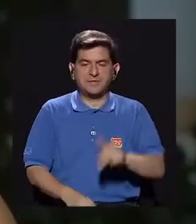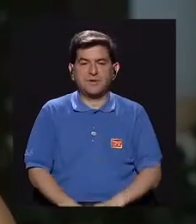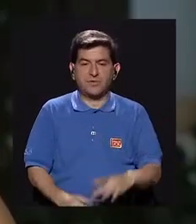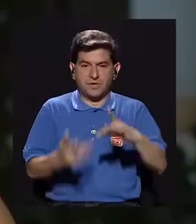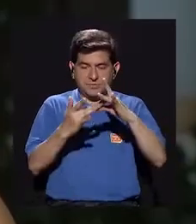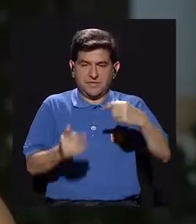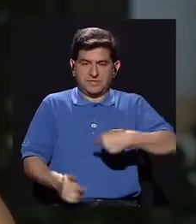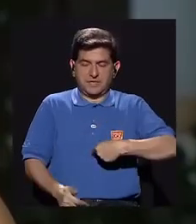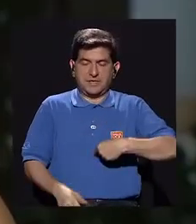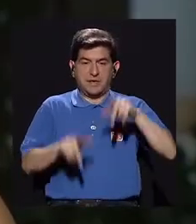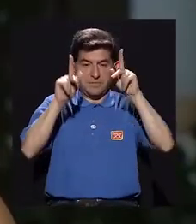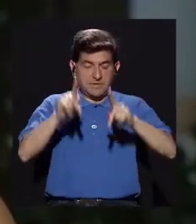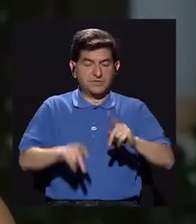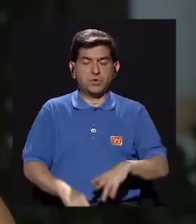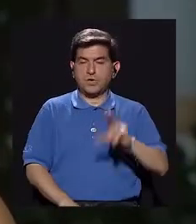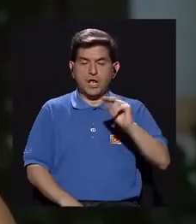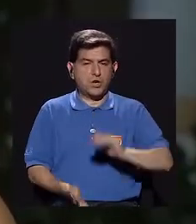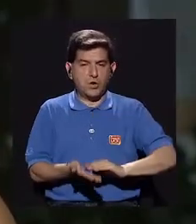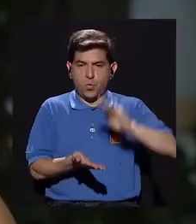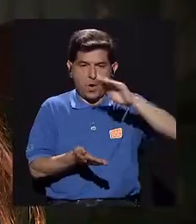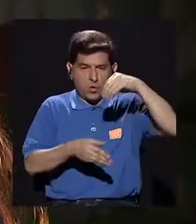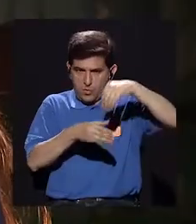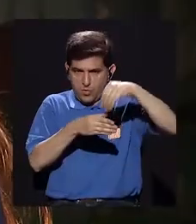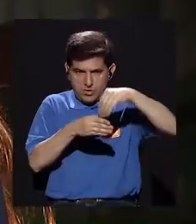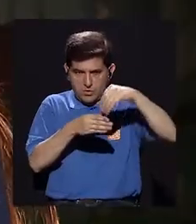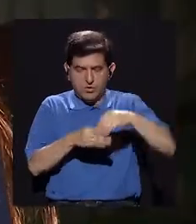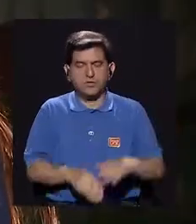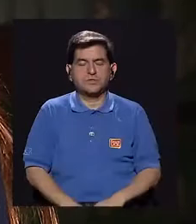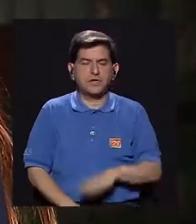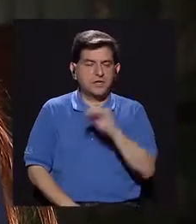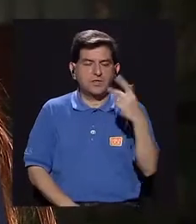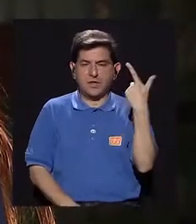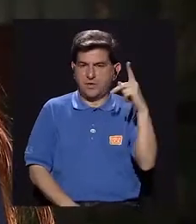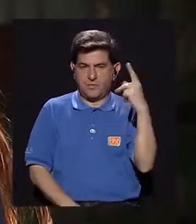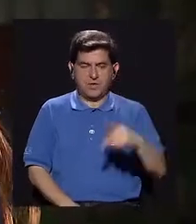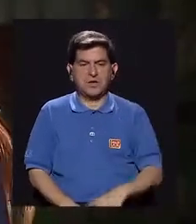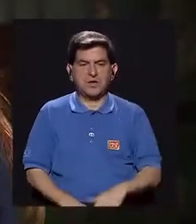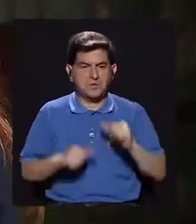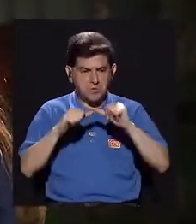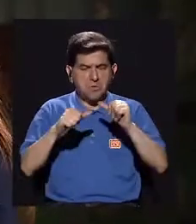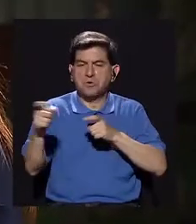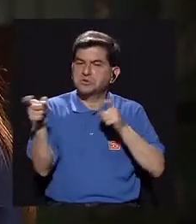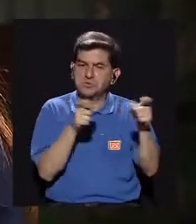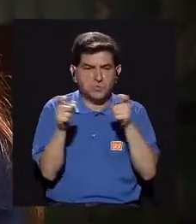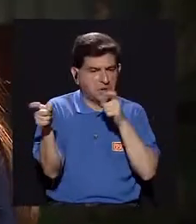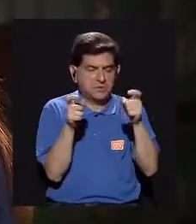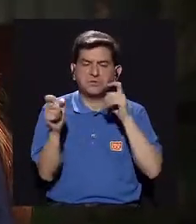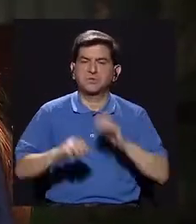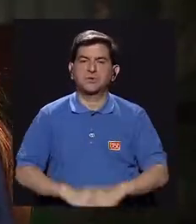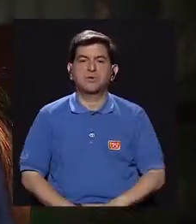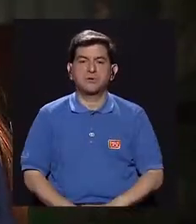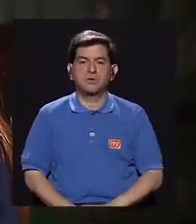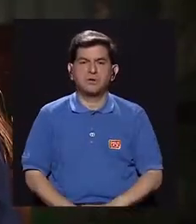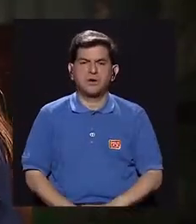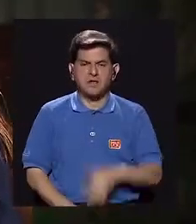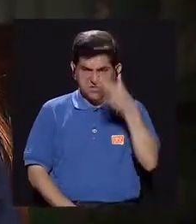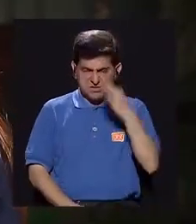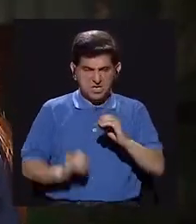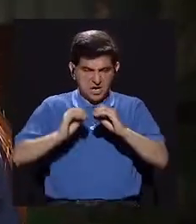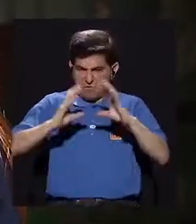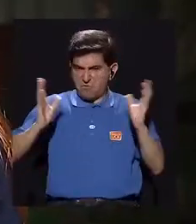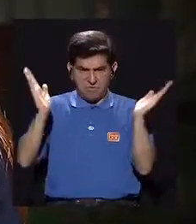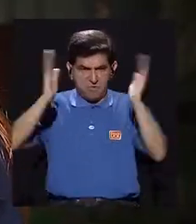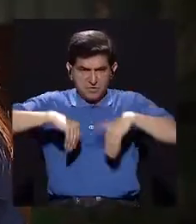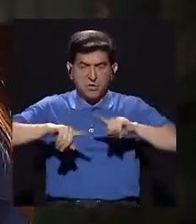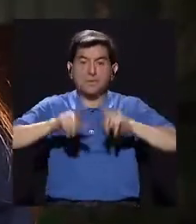este paciente no tiene aumento de las transaminasas y no tiene otros factores de riesgo, puede seguir en control con él. Si le parece que no